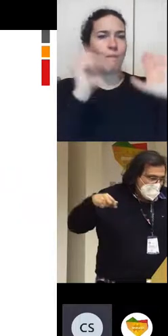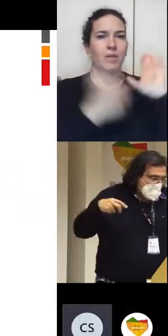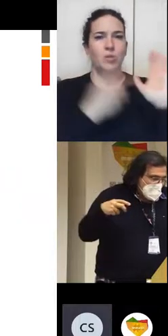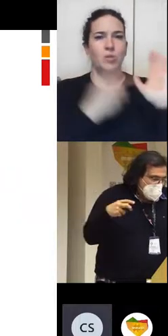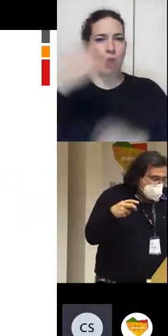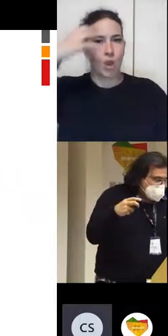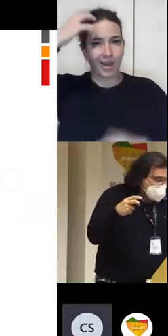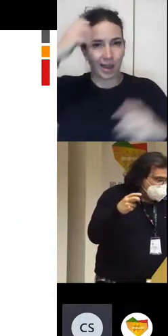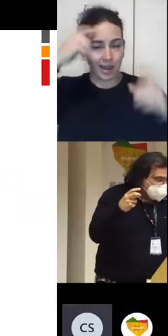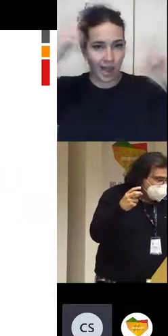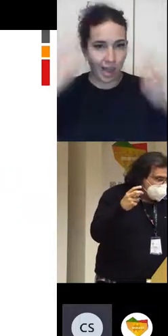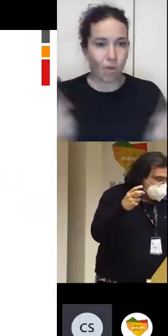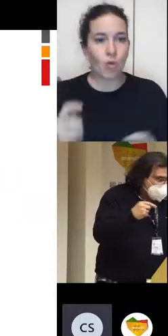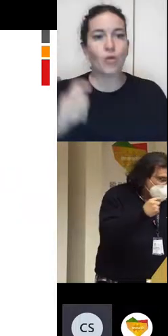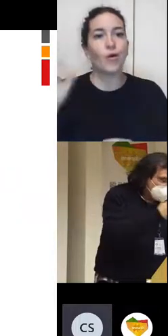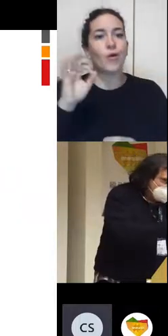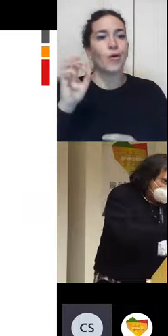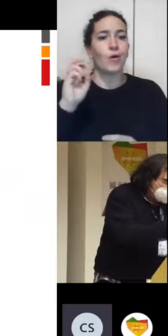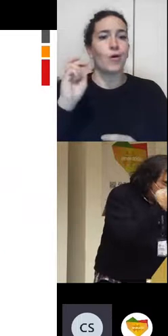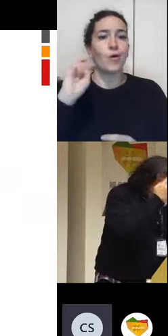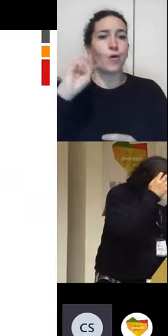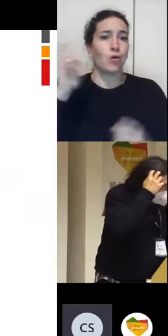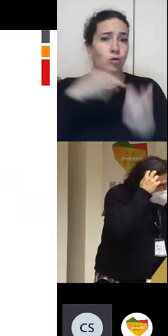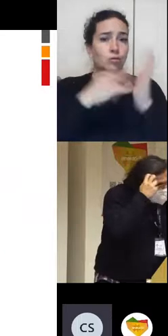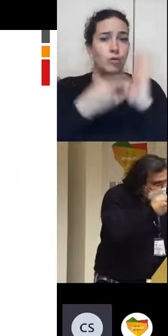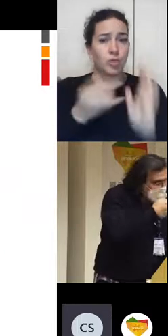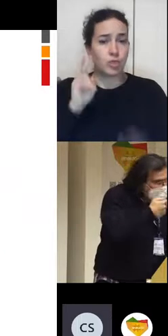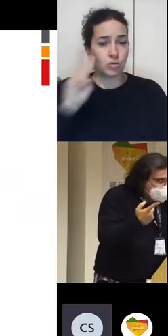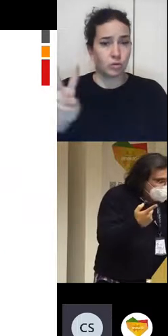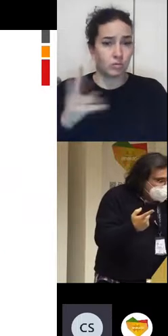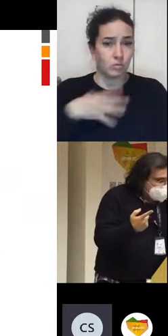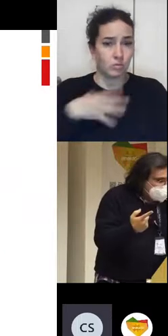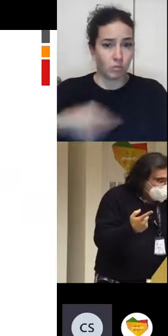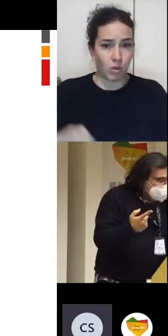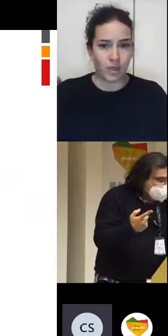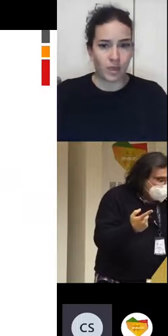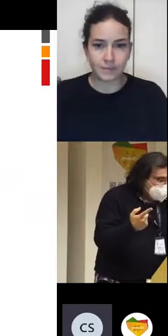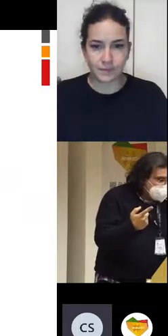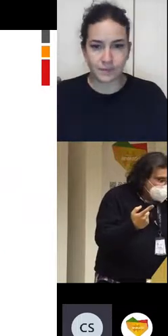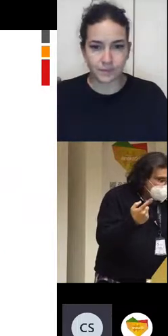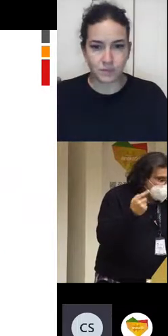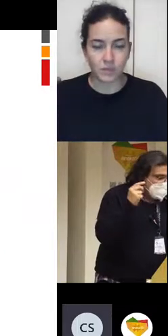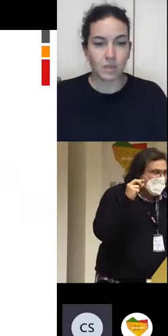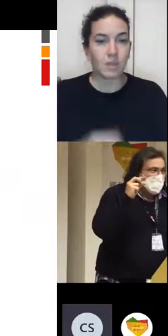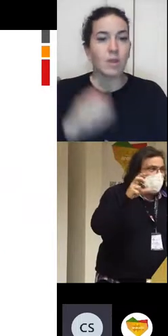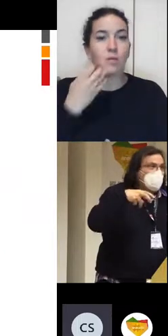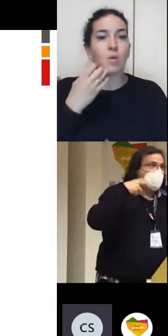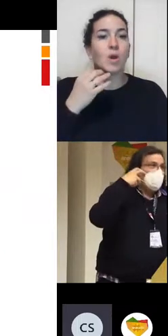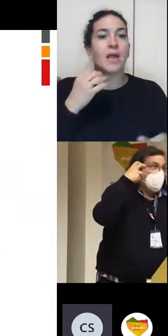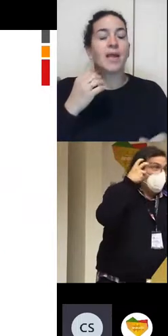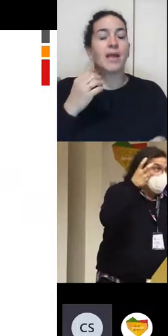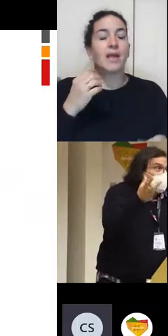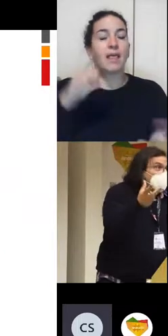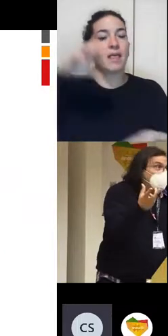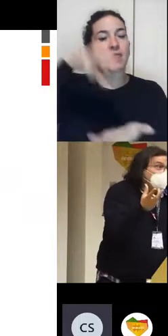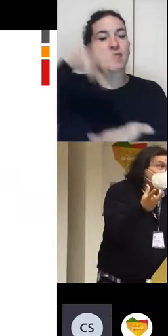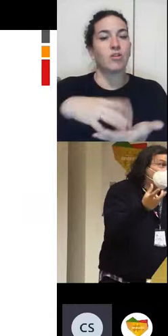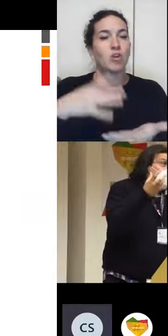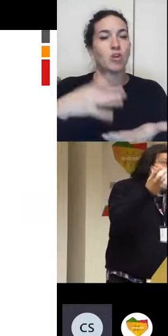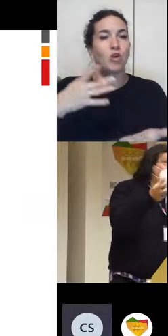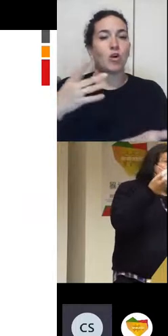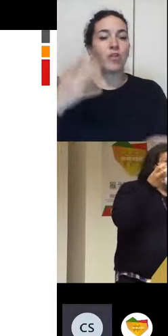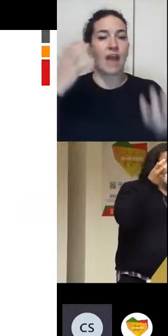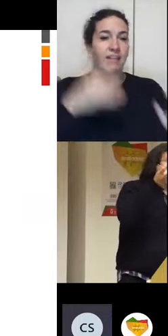allí otros proyectos, por ejemplo, del Centro Matrícula Nacional, que localicen dónde